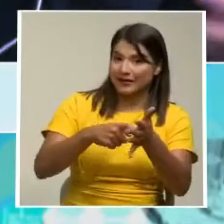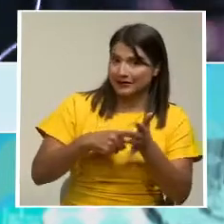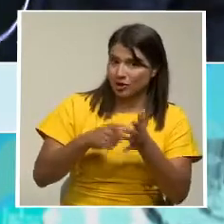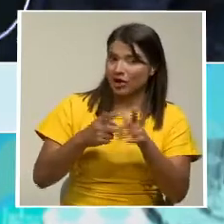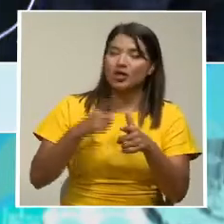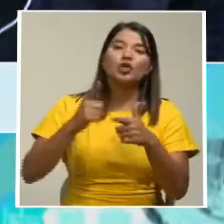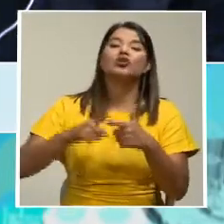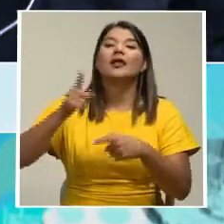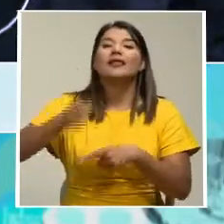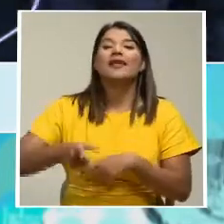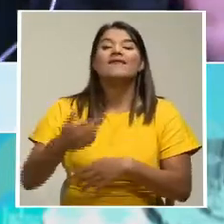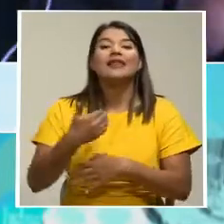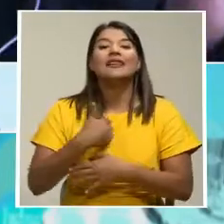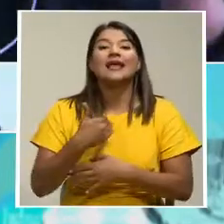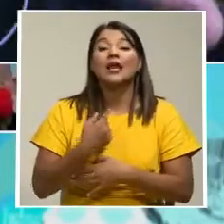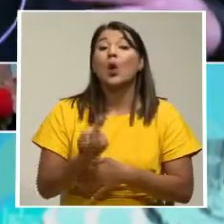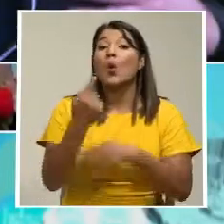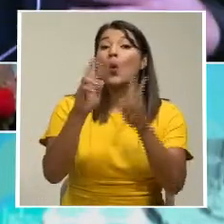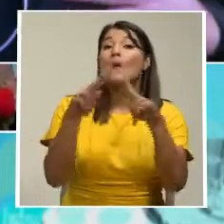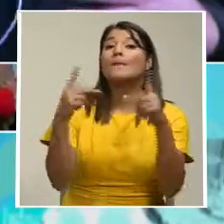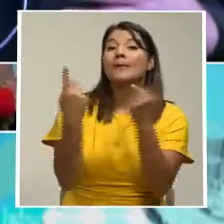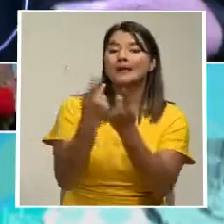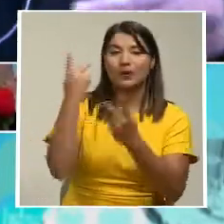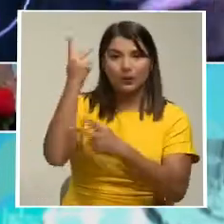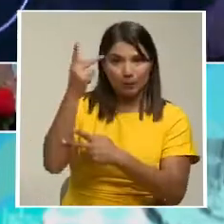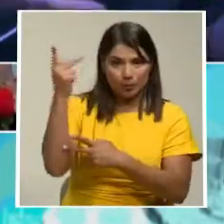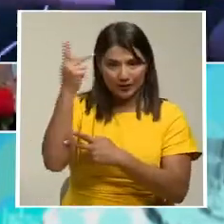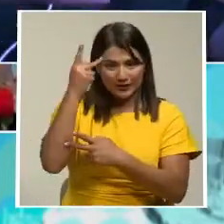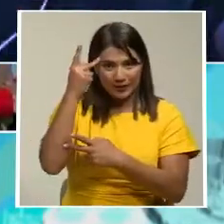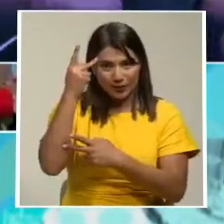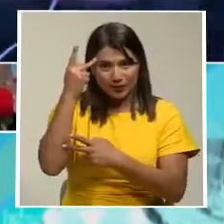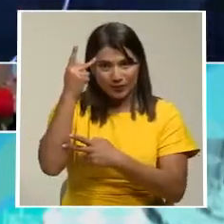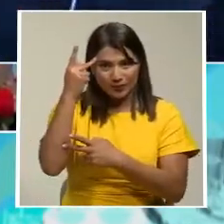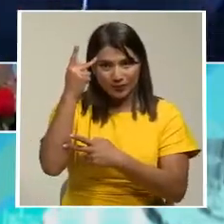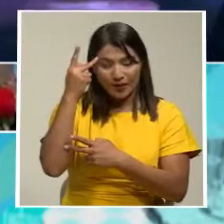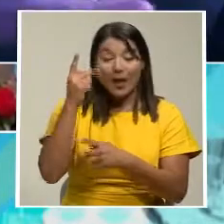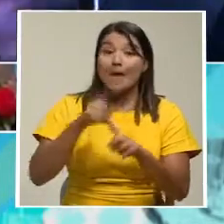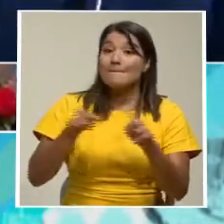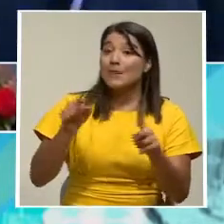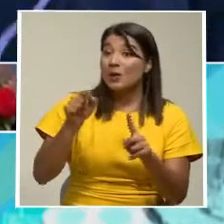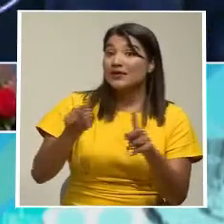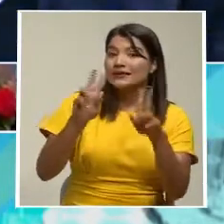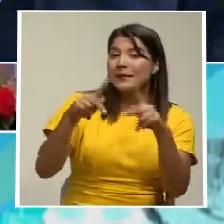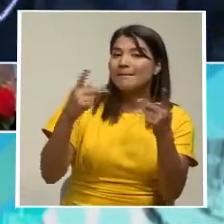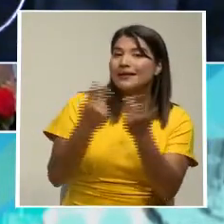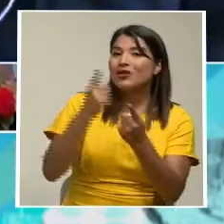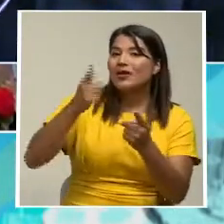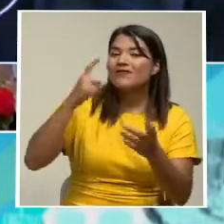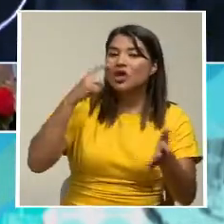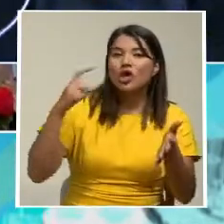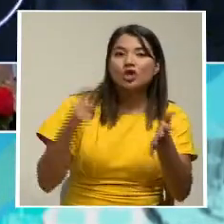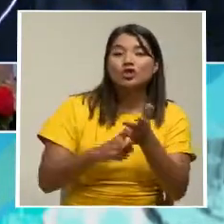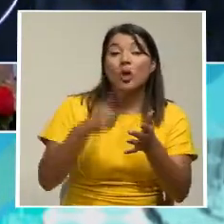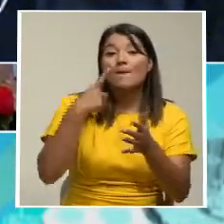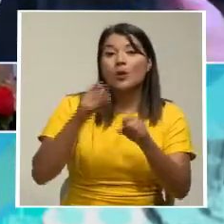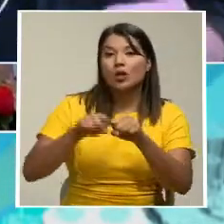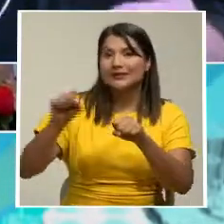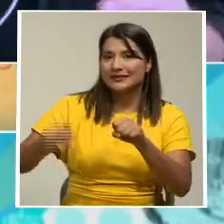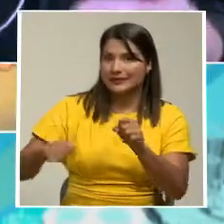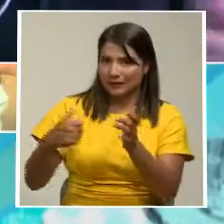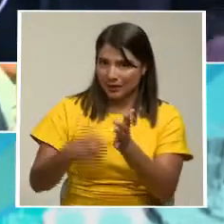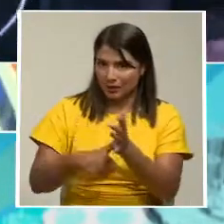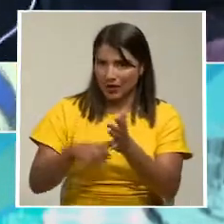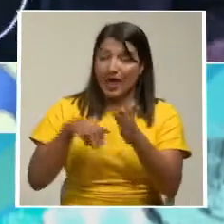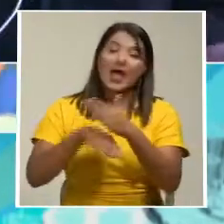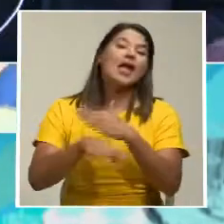tener un partido político que sea reconocido por el sistema electoral. En Nicaragua